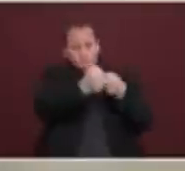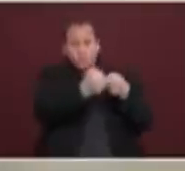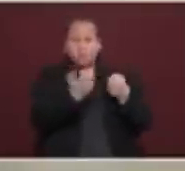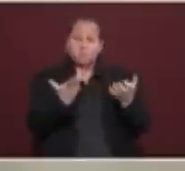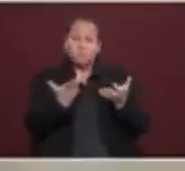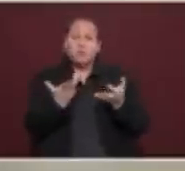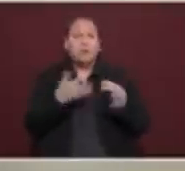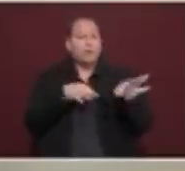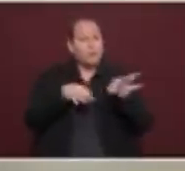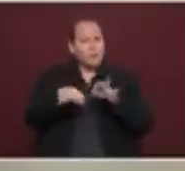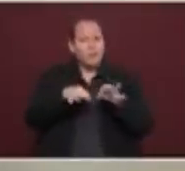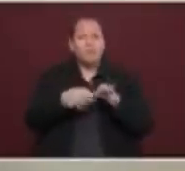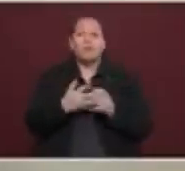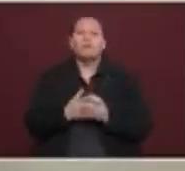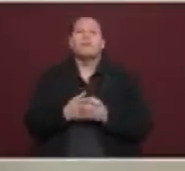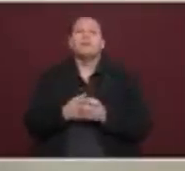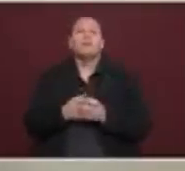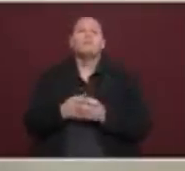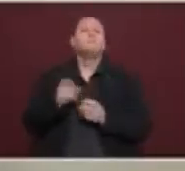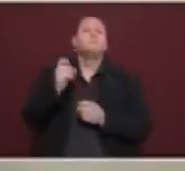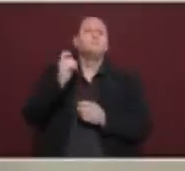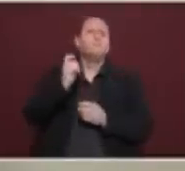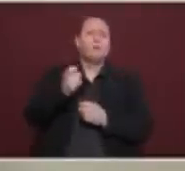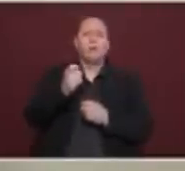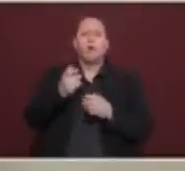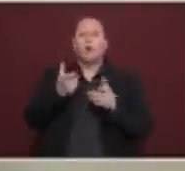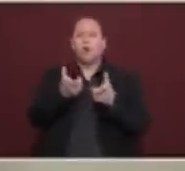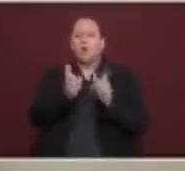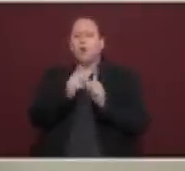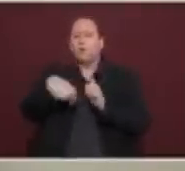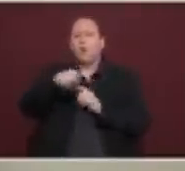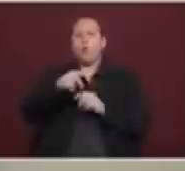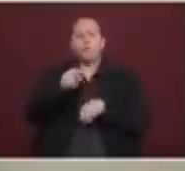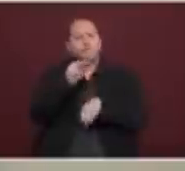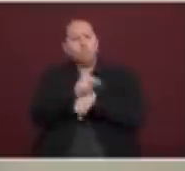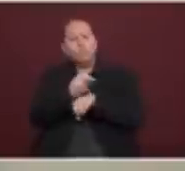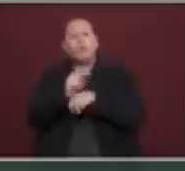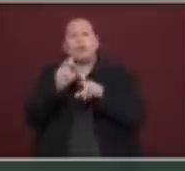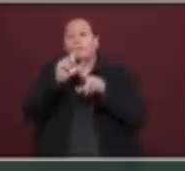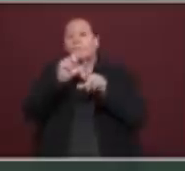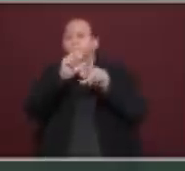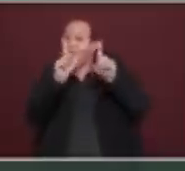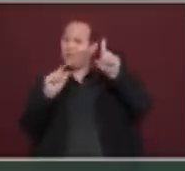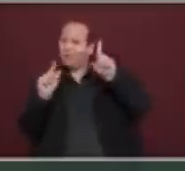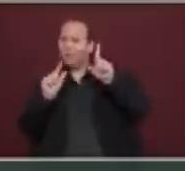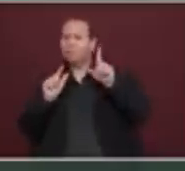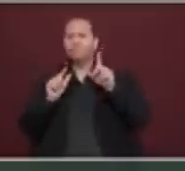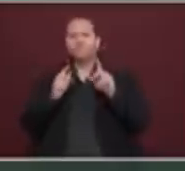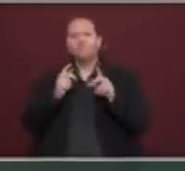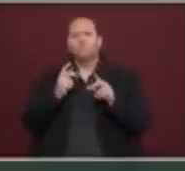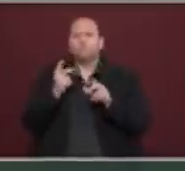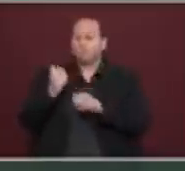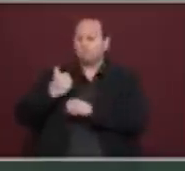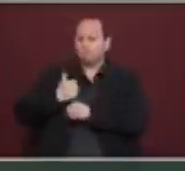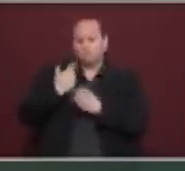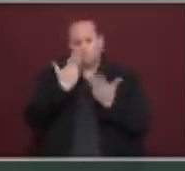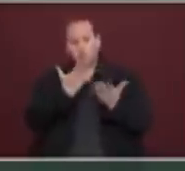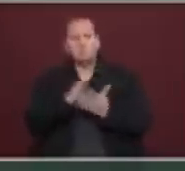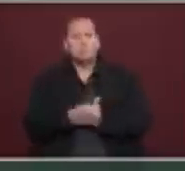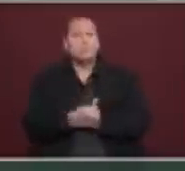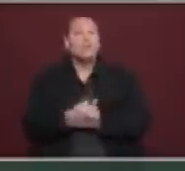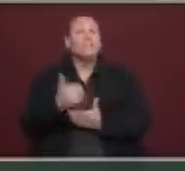van a integrar la guardia nacional les diría que van a